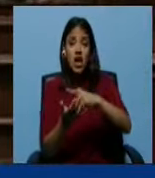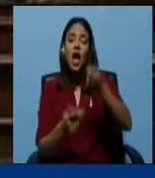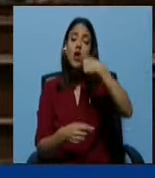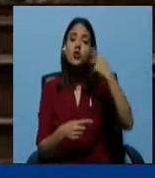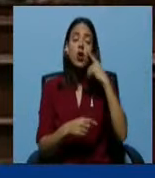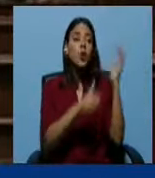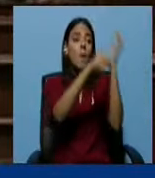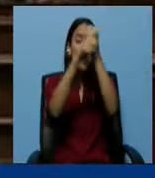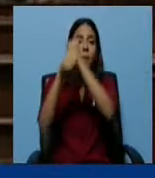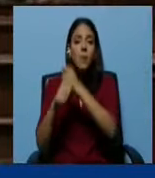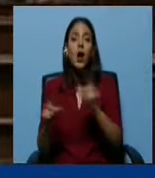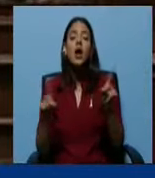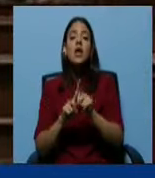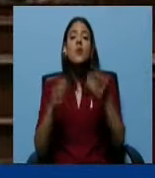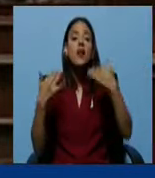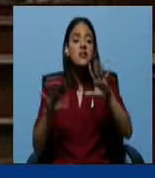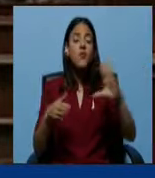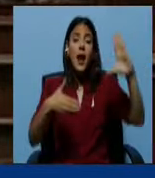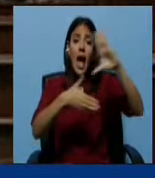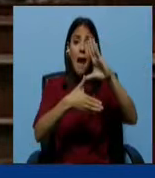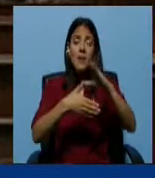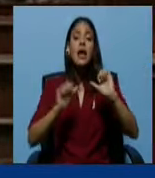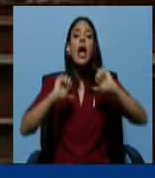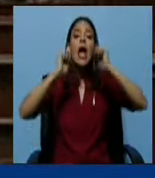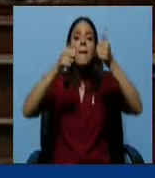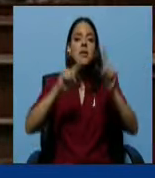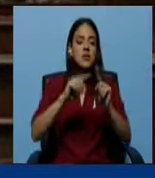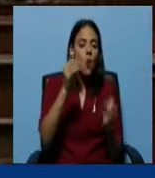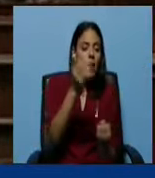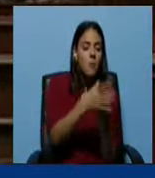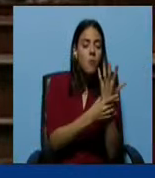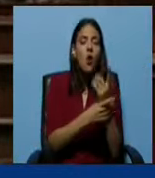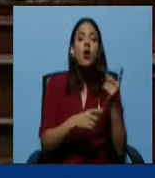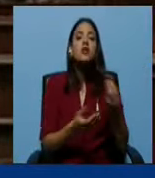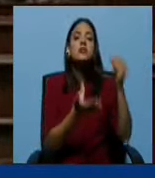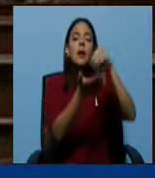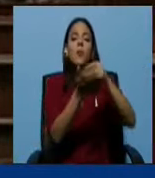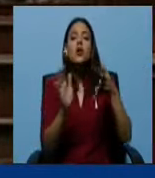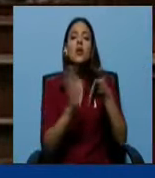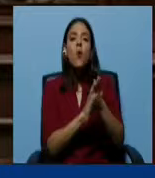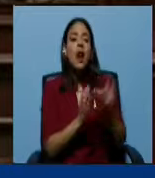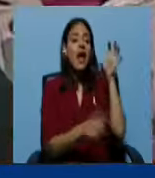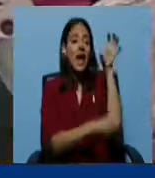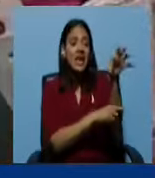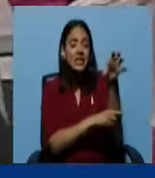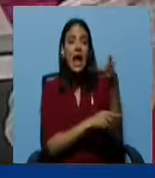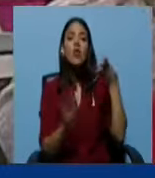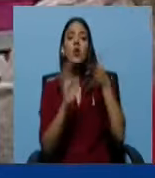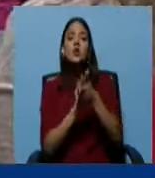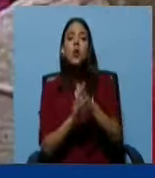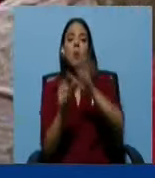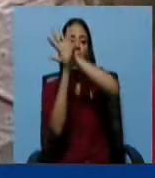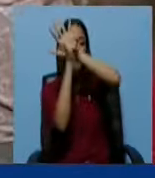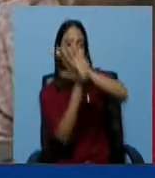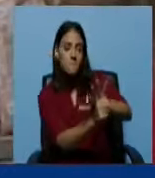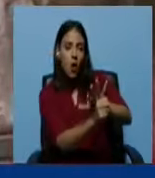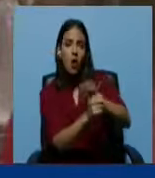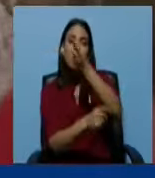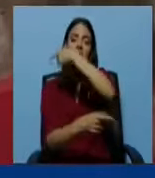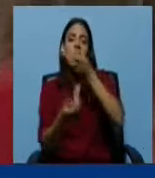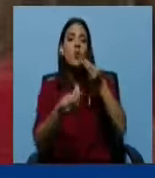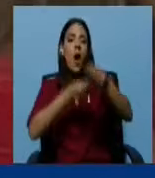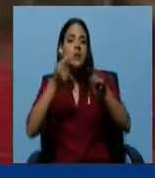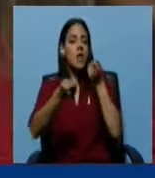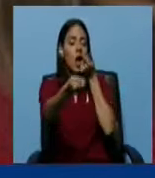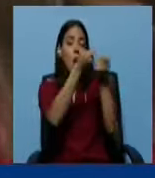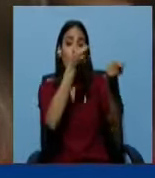el Caribe, cómo se instauró el Estado colonial esclavista, dominante y hegemónico.